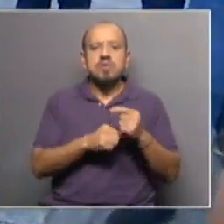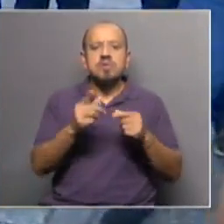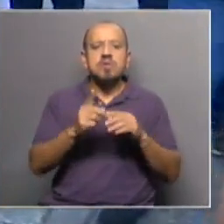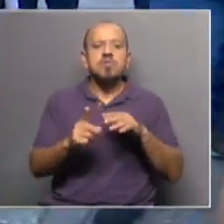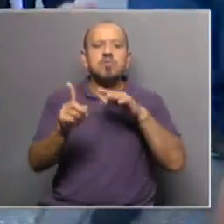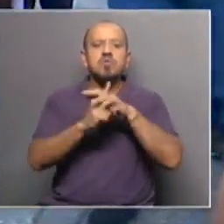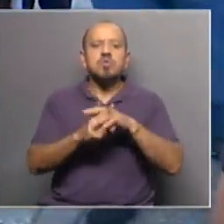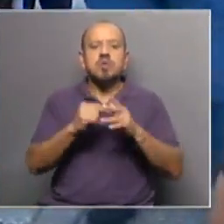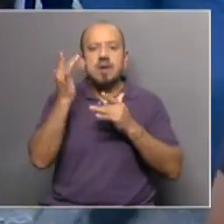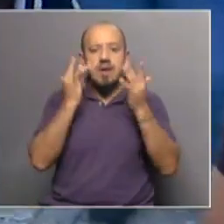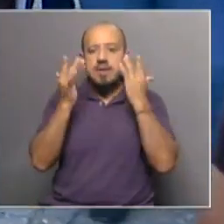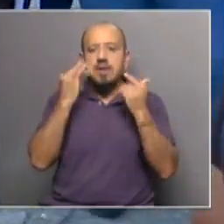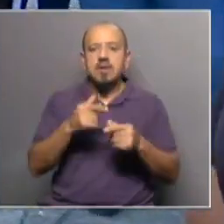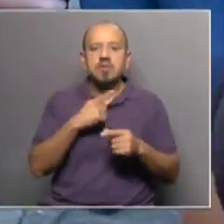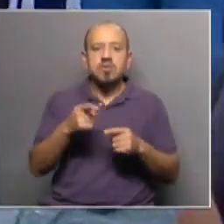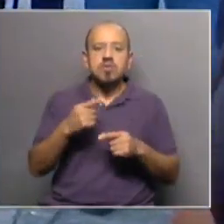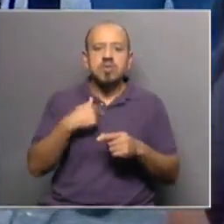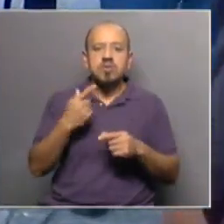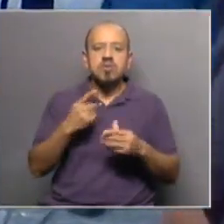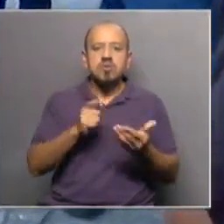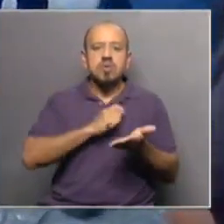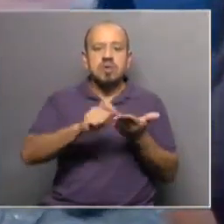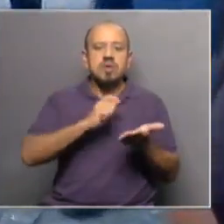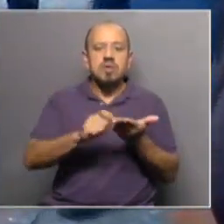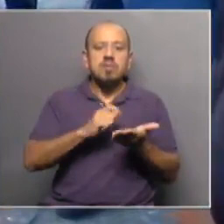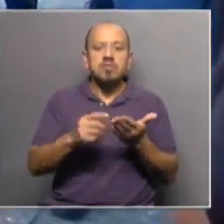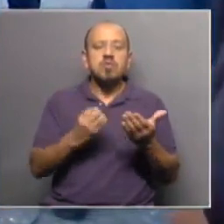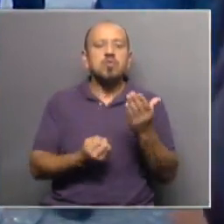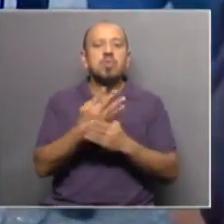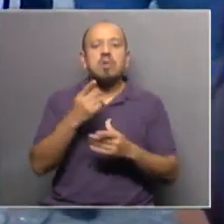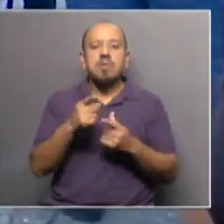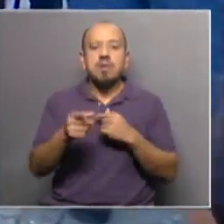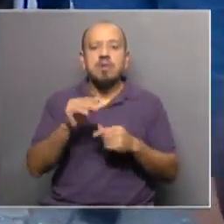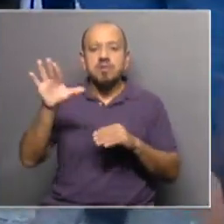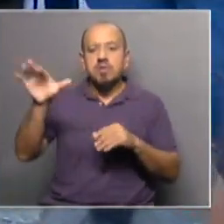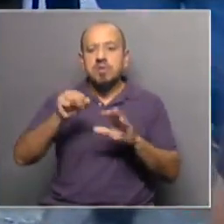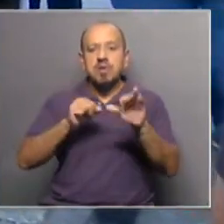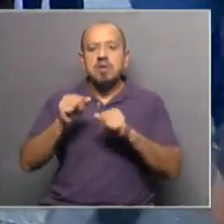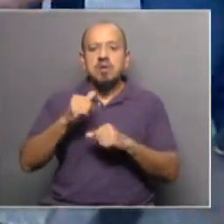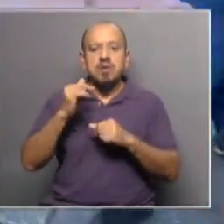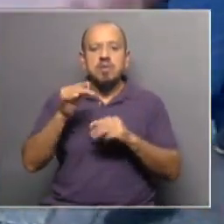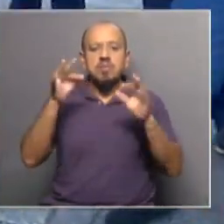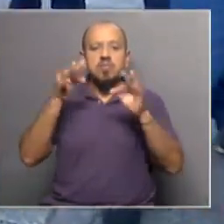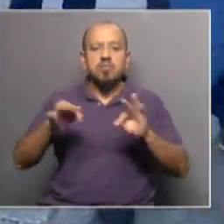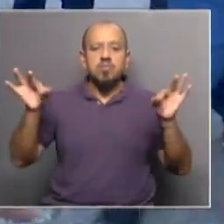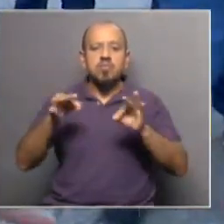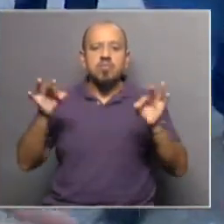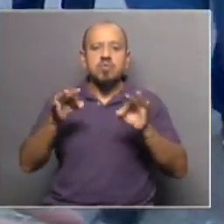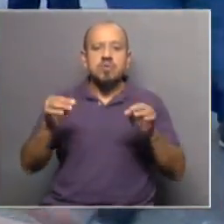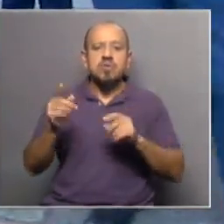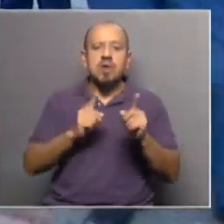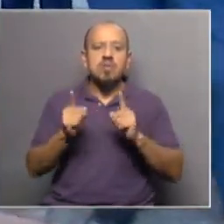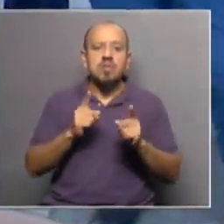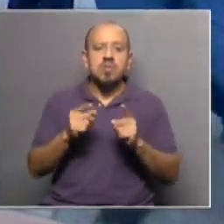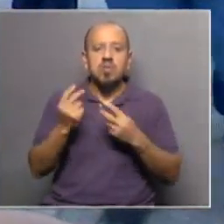Goes, todos los años nosotros es letra nueva. Presentamos canciones, ellos también traen músicas de artistas, algunos ya buscan de carnaval